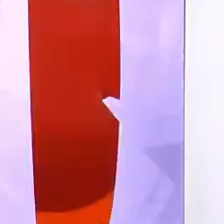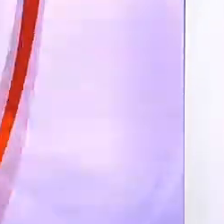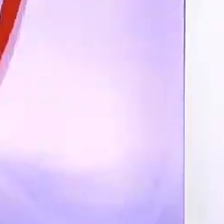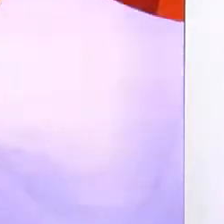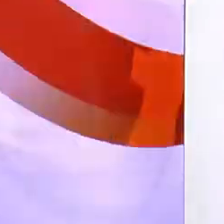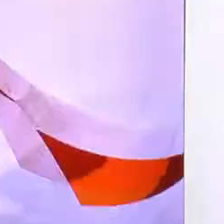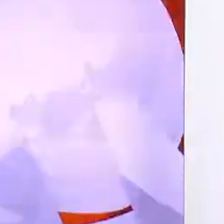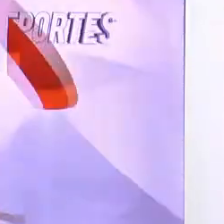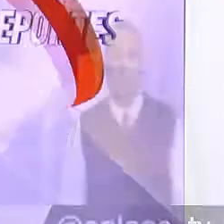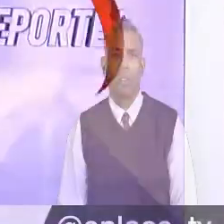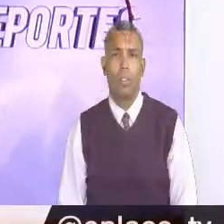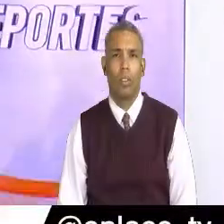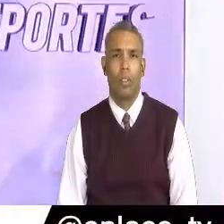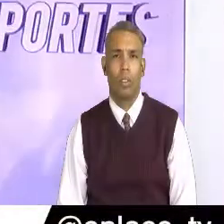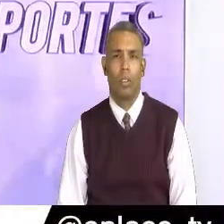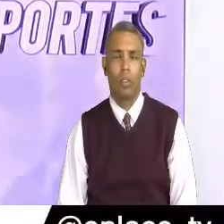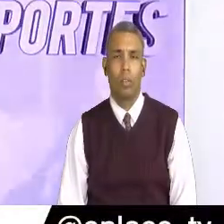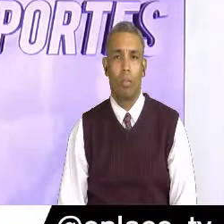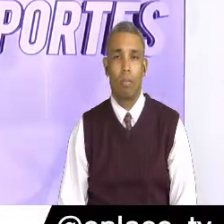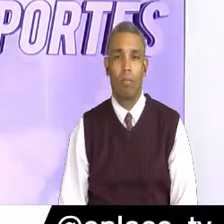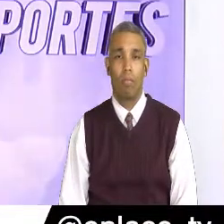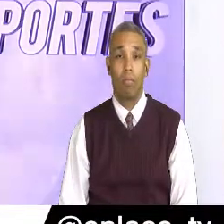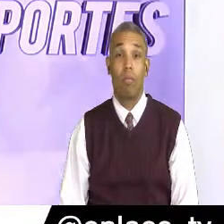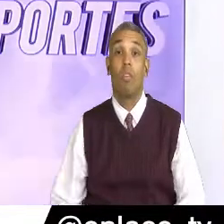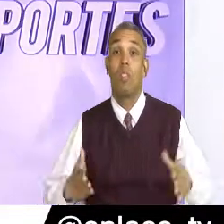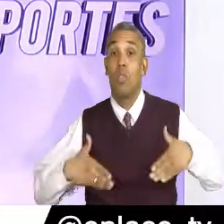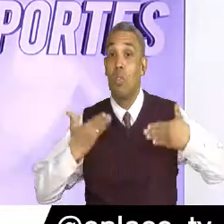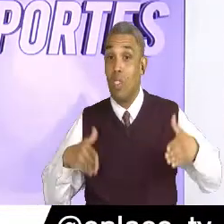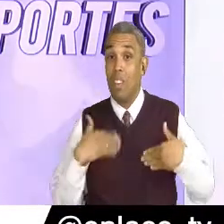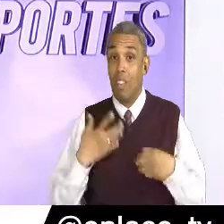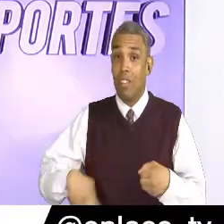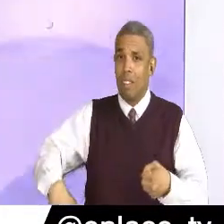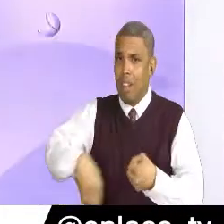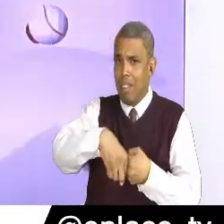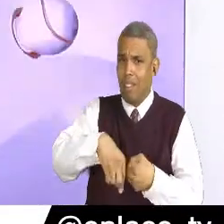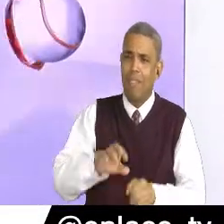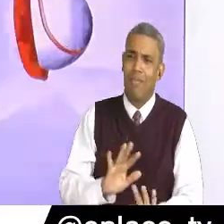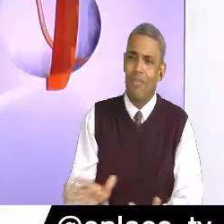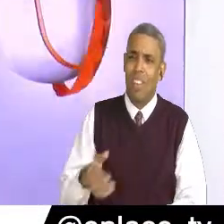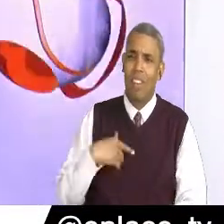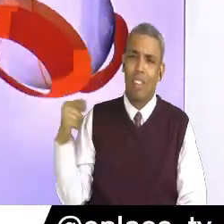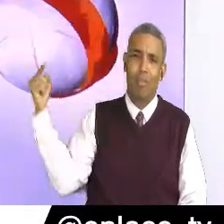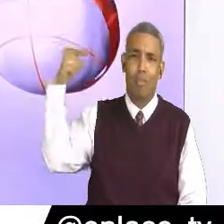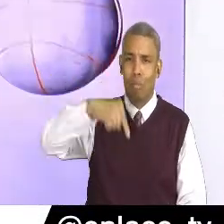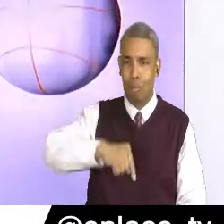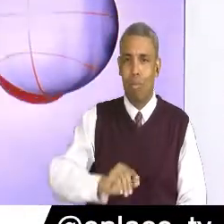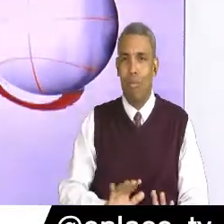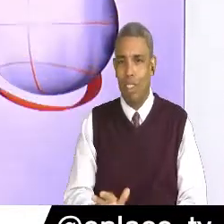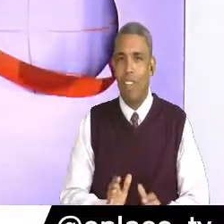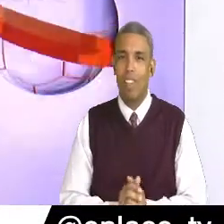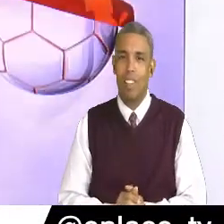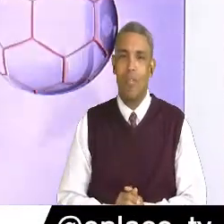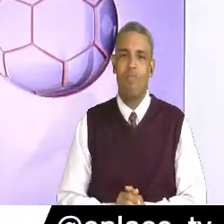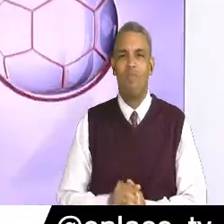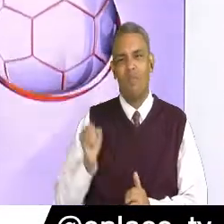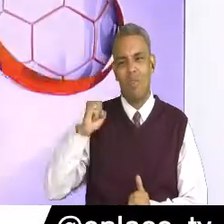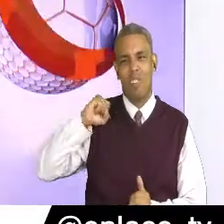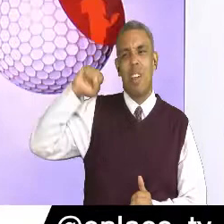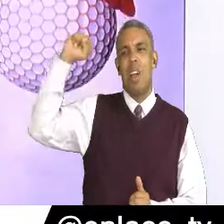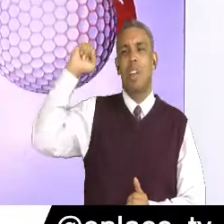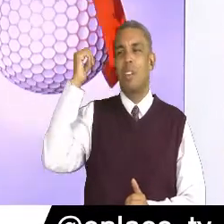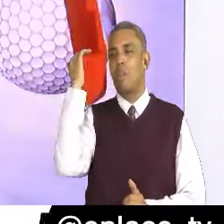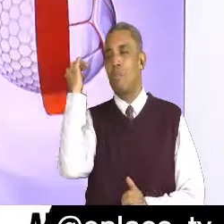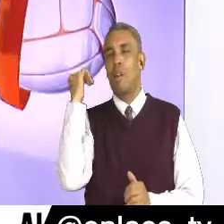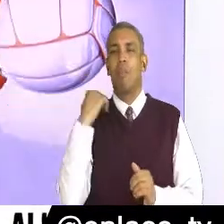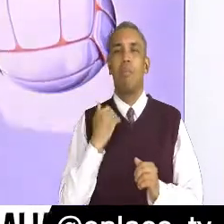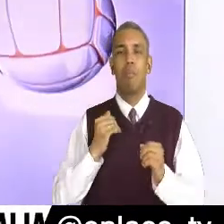Continuamos con información deportiva y muy contentos y optimistas llegaron los jugadores de la Alianza Petrolera Barranca Bermeja con sus 3 puntos que hoy los posicionan